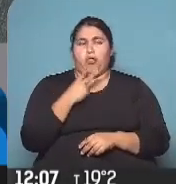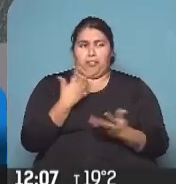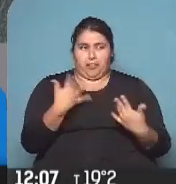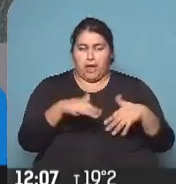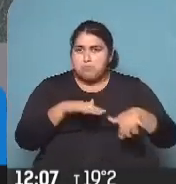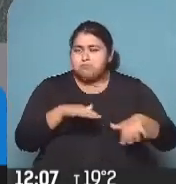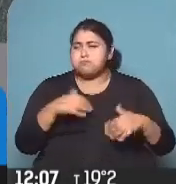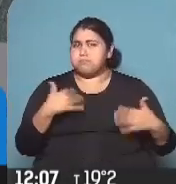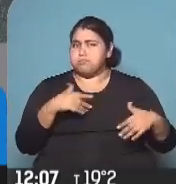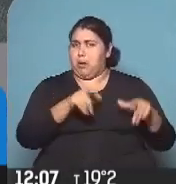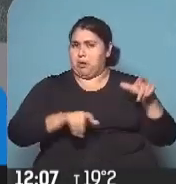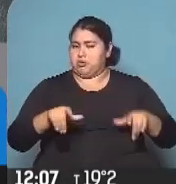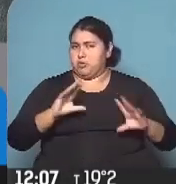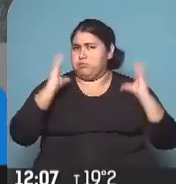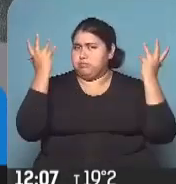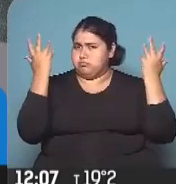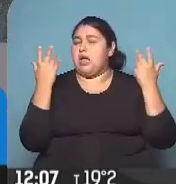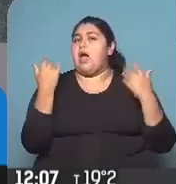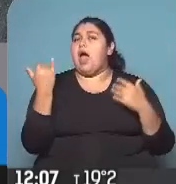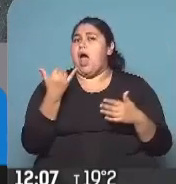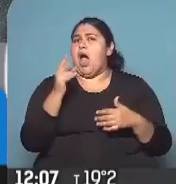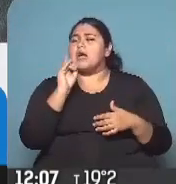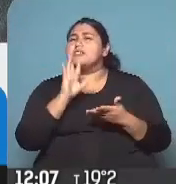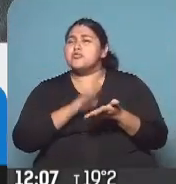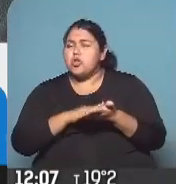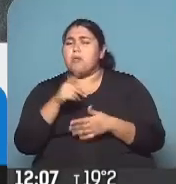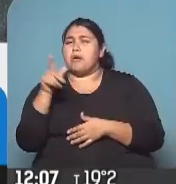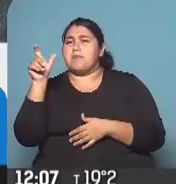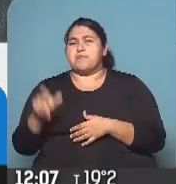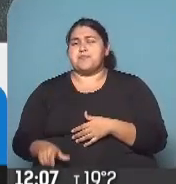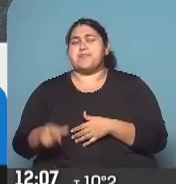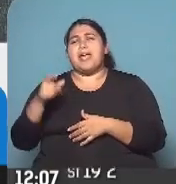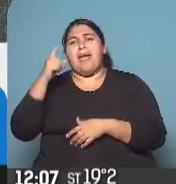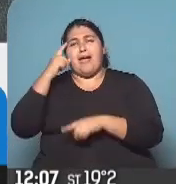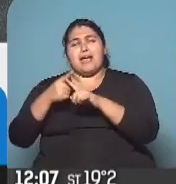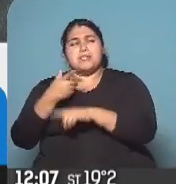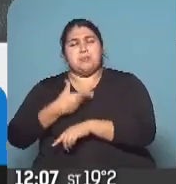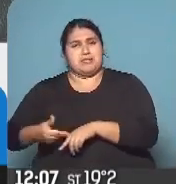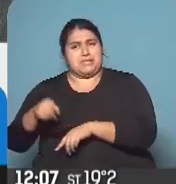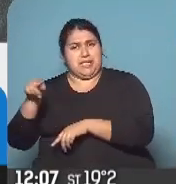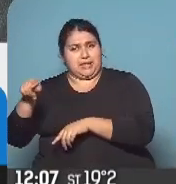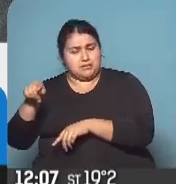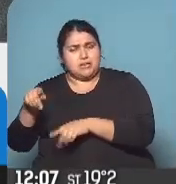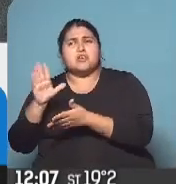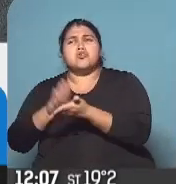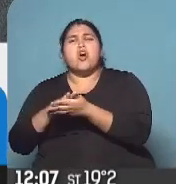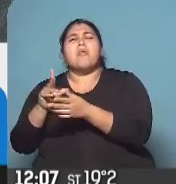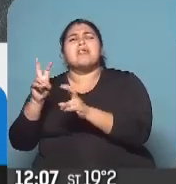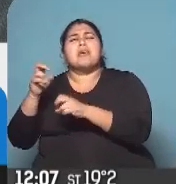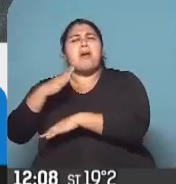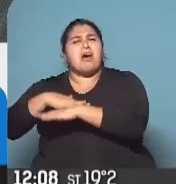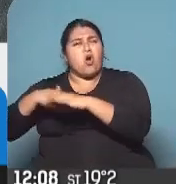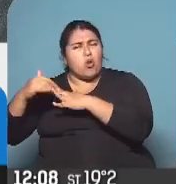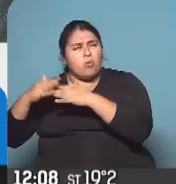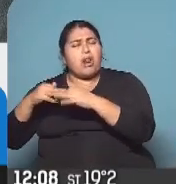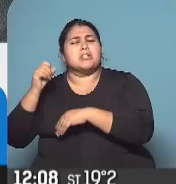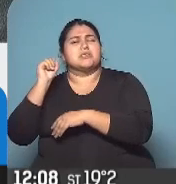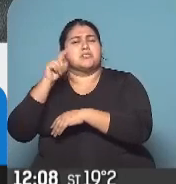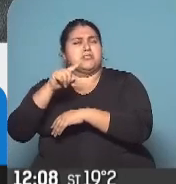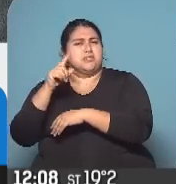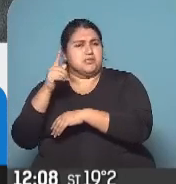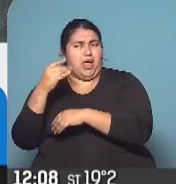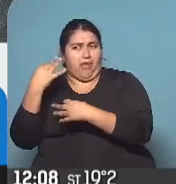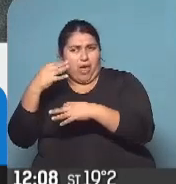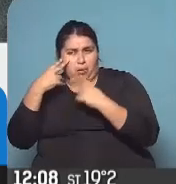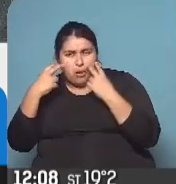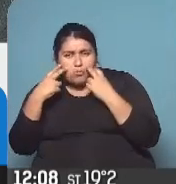de nulidades, 8 en total que hay para esta causa de parte de la defensa, sobre todo de la ex presidenta, en relación a las obras que deben ser, por supuesto,